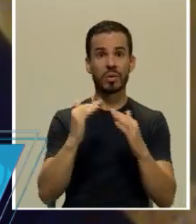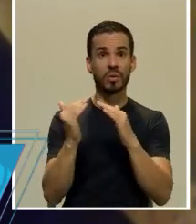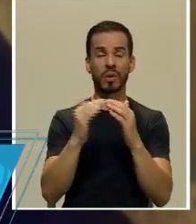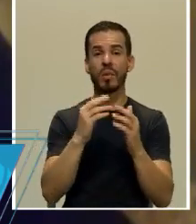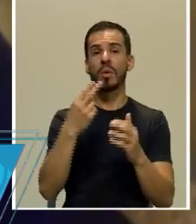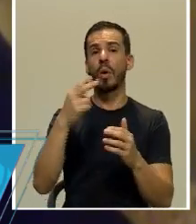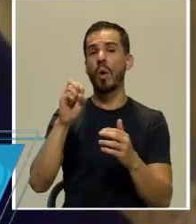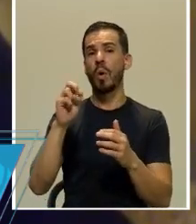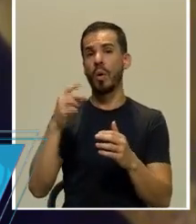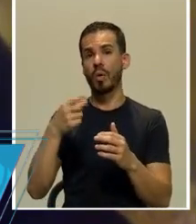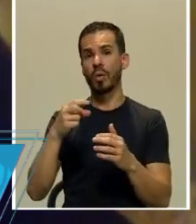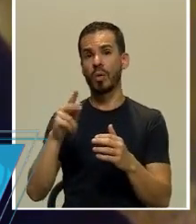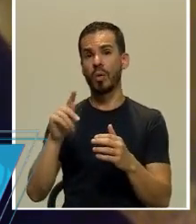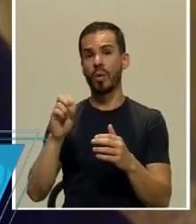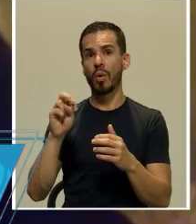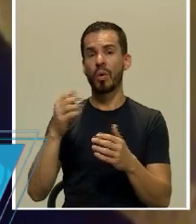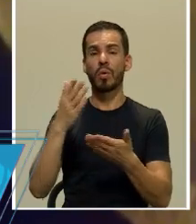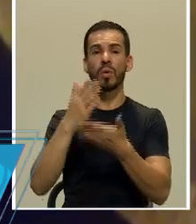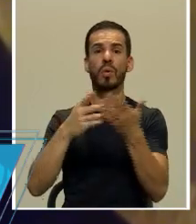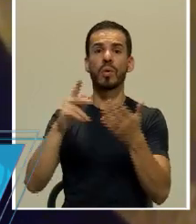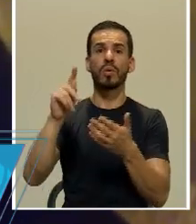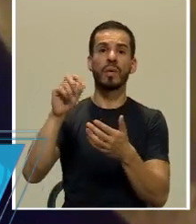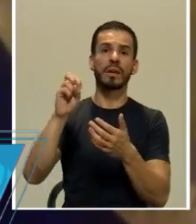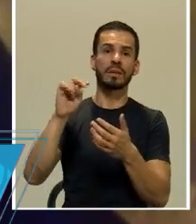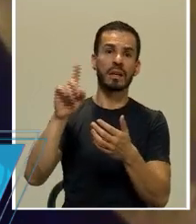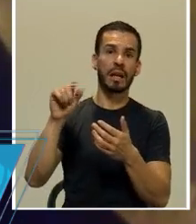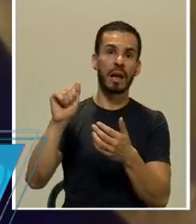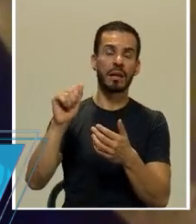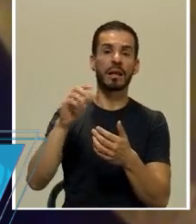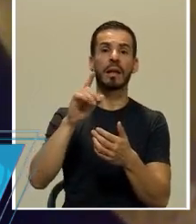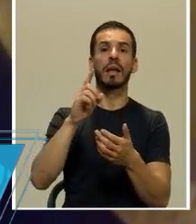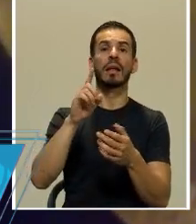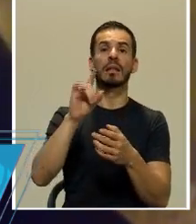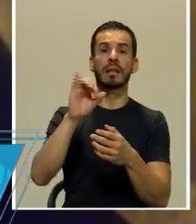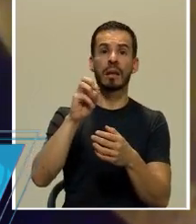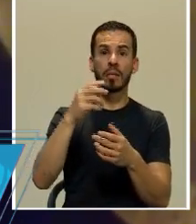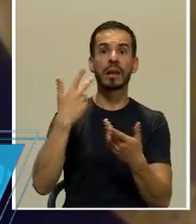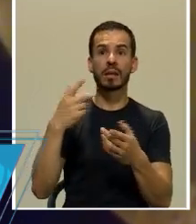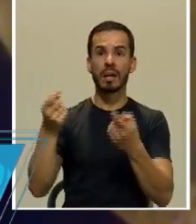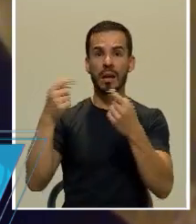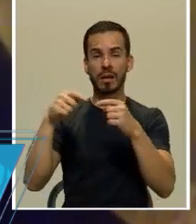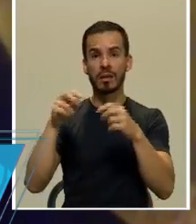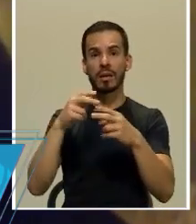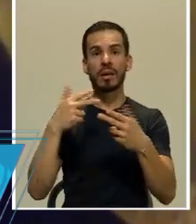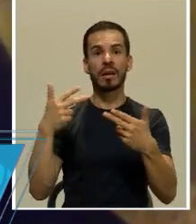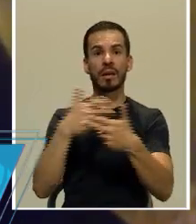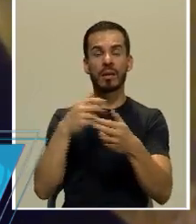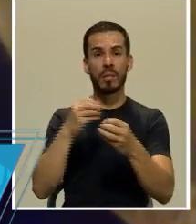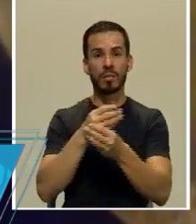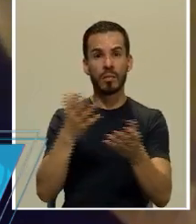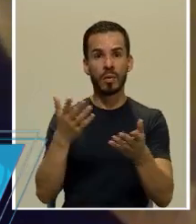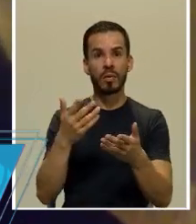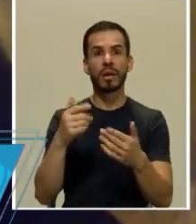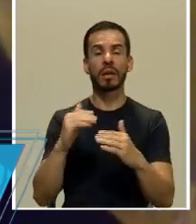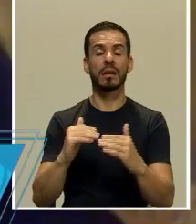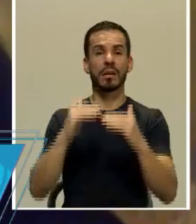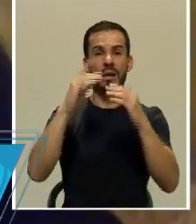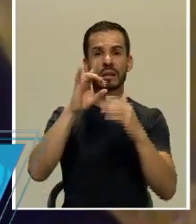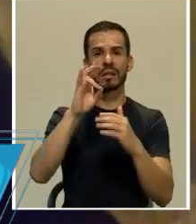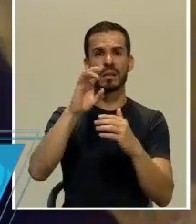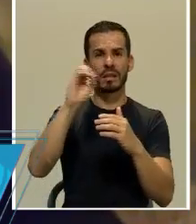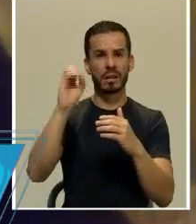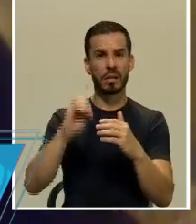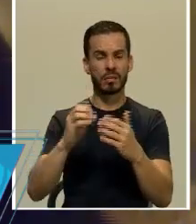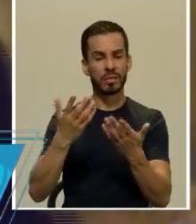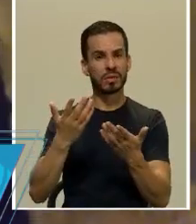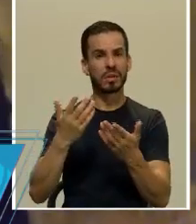como Hong Kong o partes de Nueva Zelanda y Dinamarca ya están recuperando el nivel de ocupación en transporte público en tasas por encima del